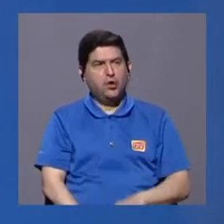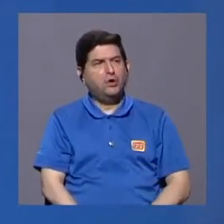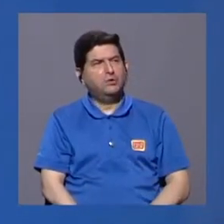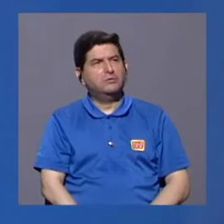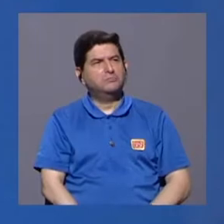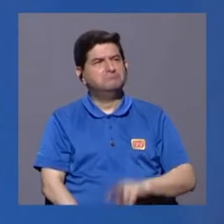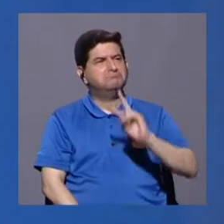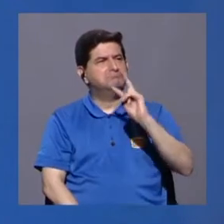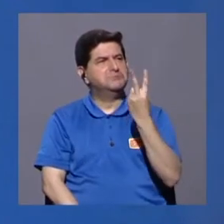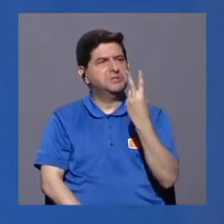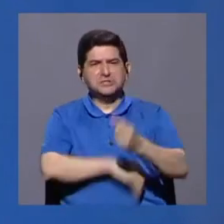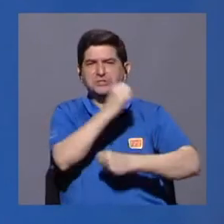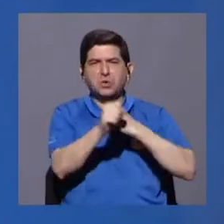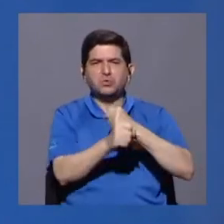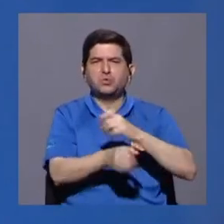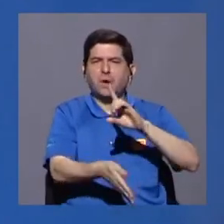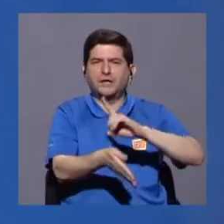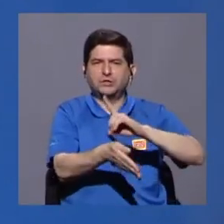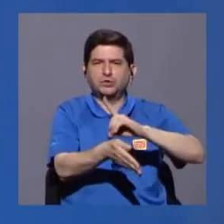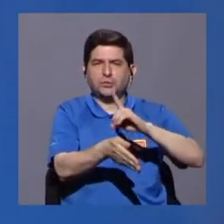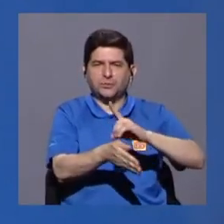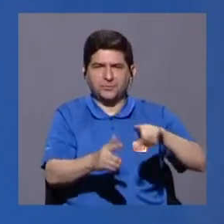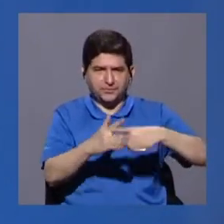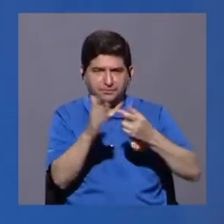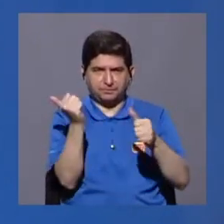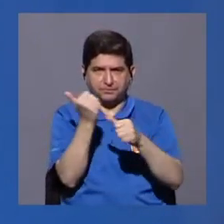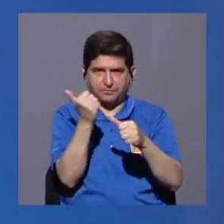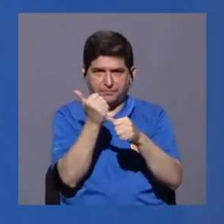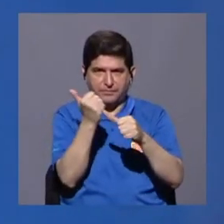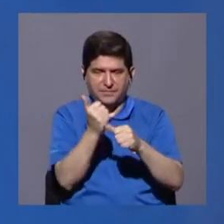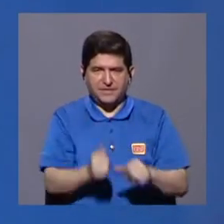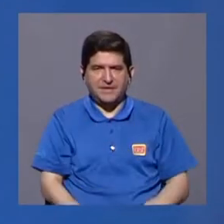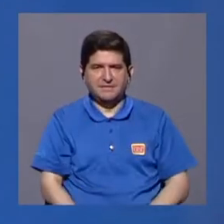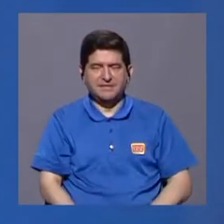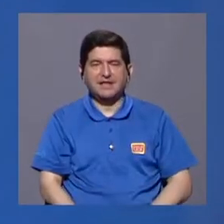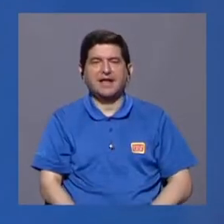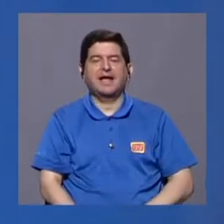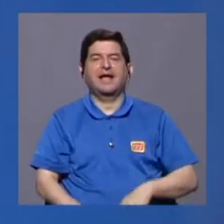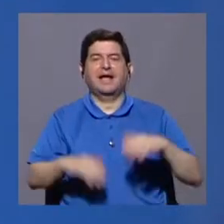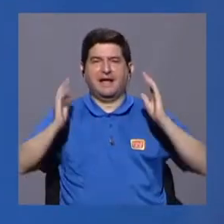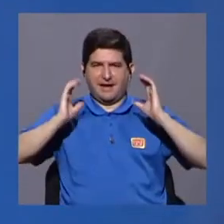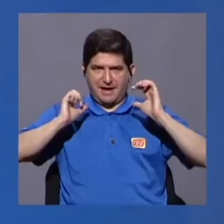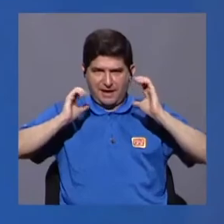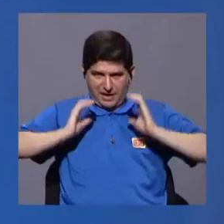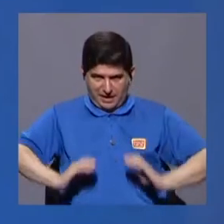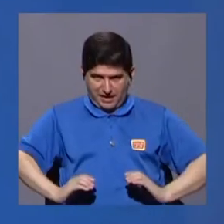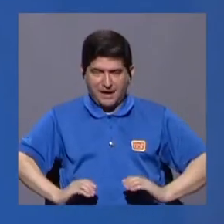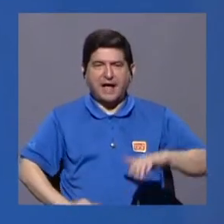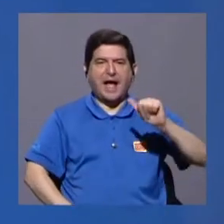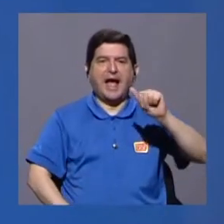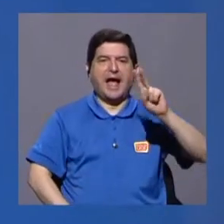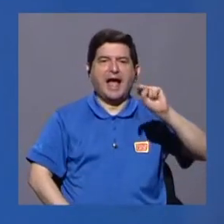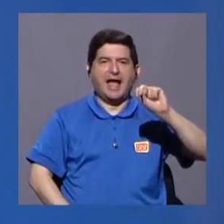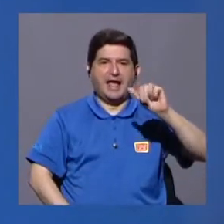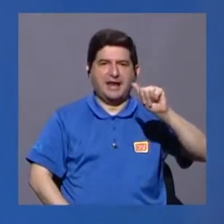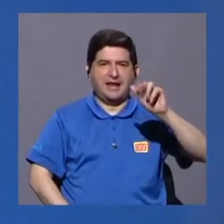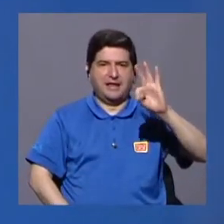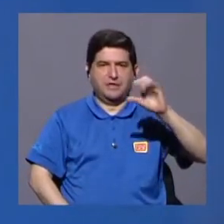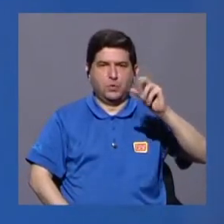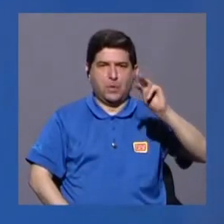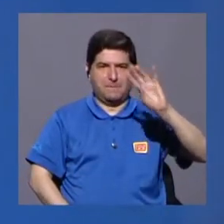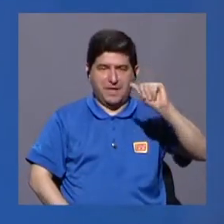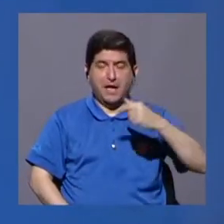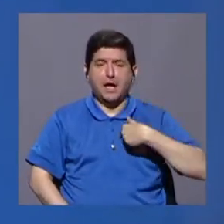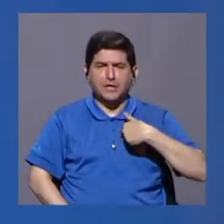segundo año de medicina empecé a ser asistente de anatomía y me metí mucho en la parte de la docencia así que